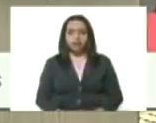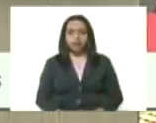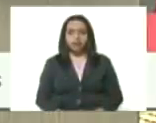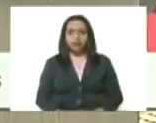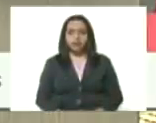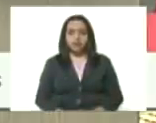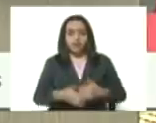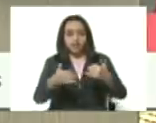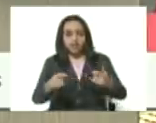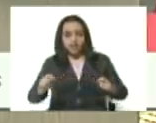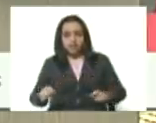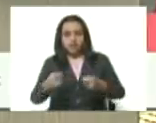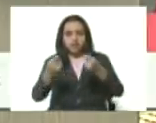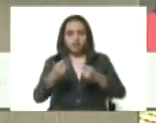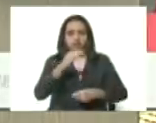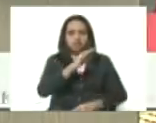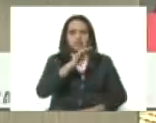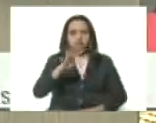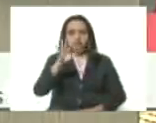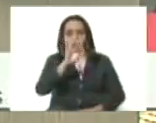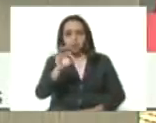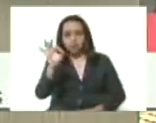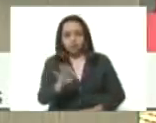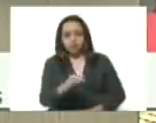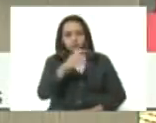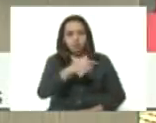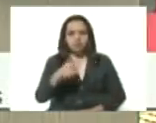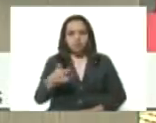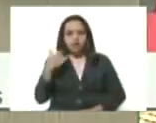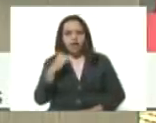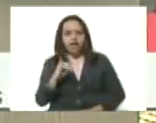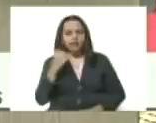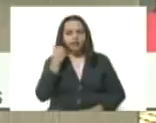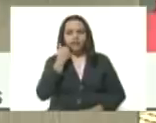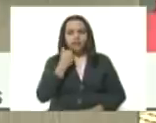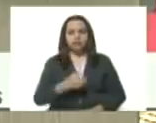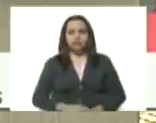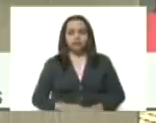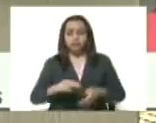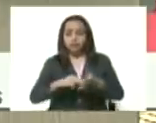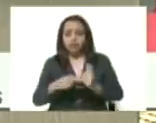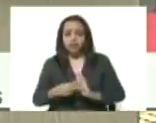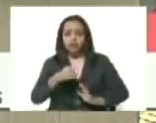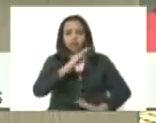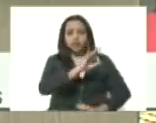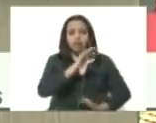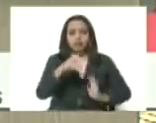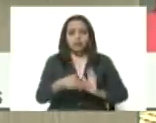hay recuperado un 34% de los casos activos, es decir,